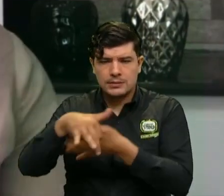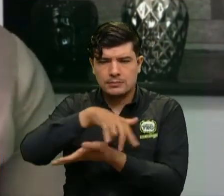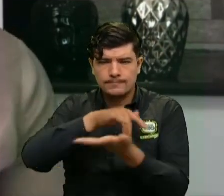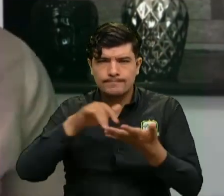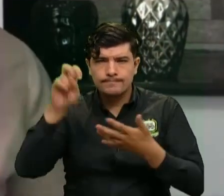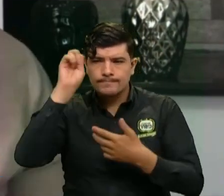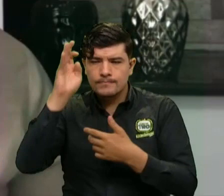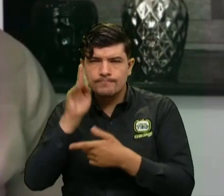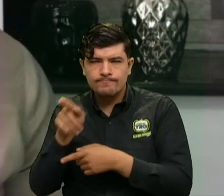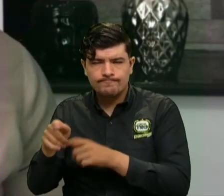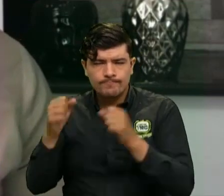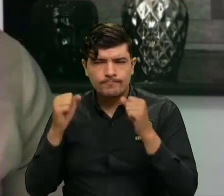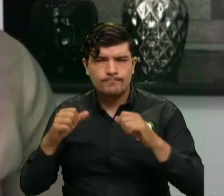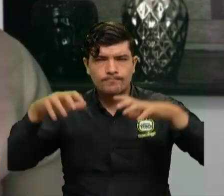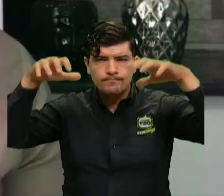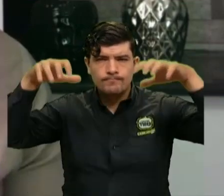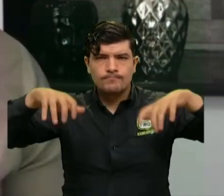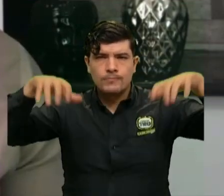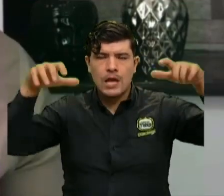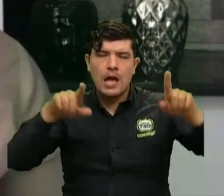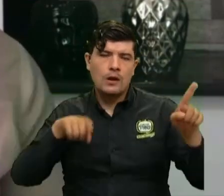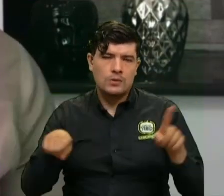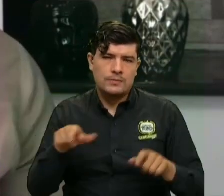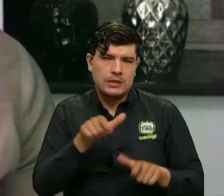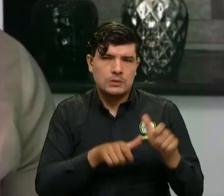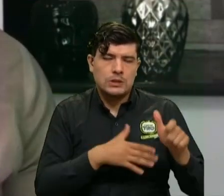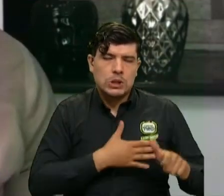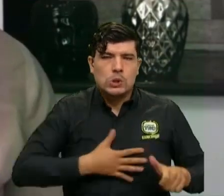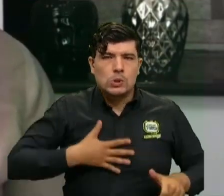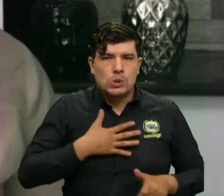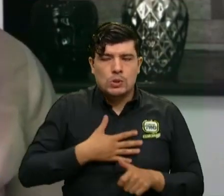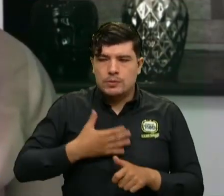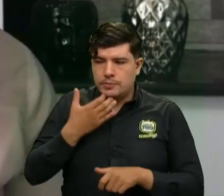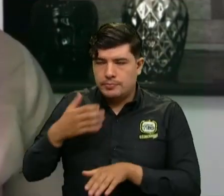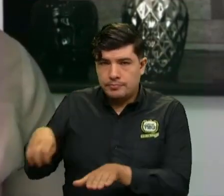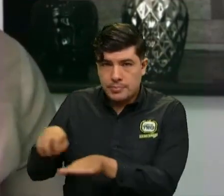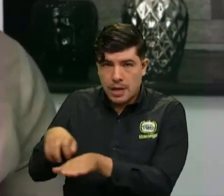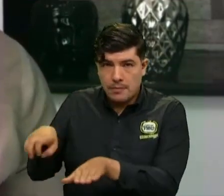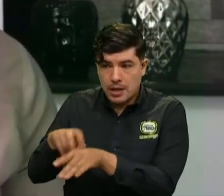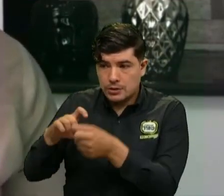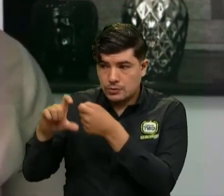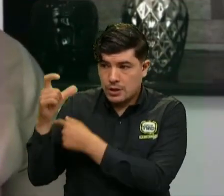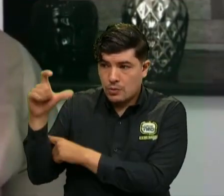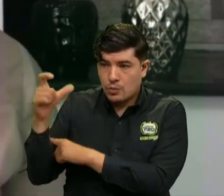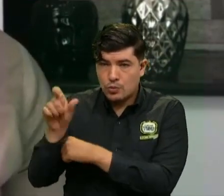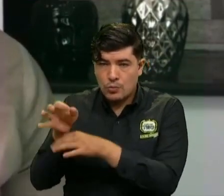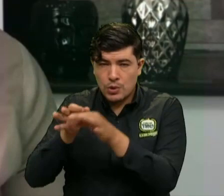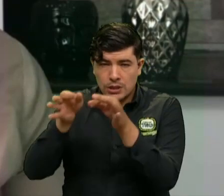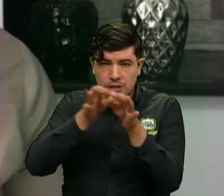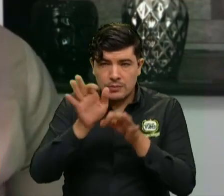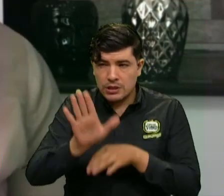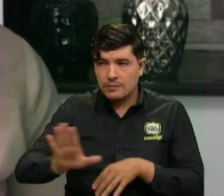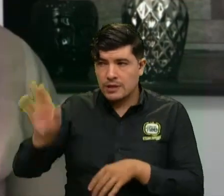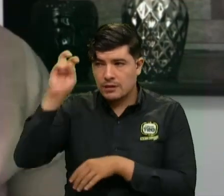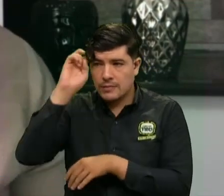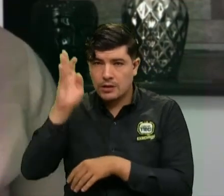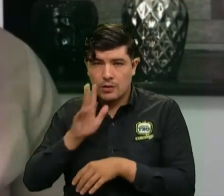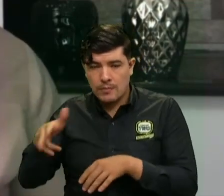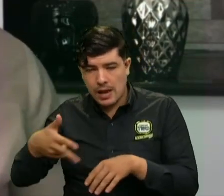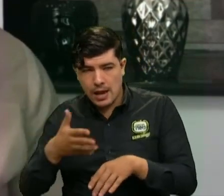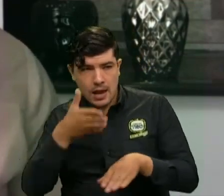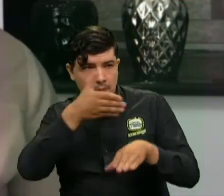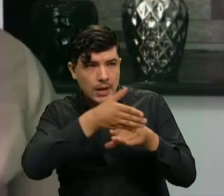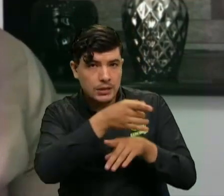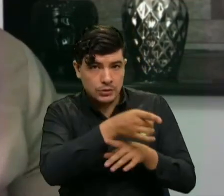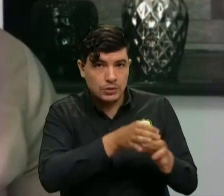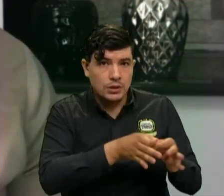ha generado malestar en el flujo de pasajeros que se desplazan desde Cúcuta y otros municipios del norte de Santander hacia Racumbalia. El mal